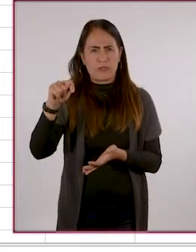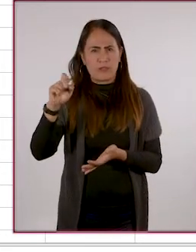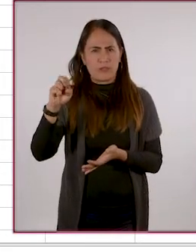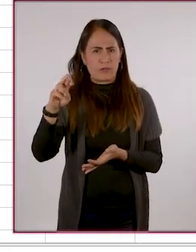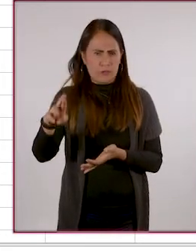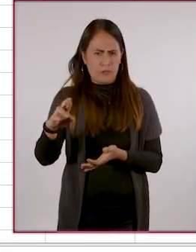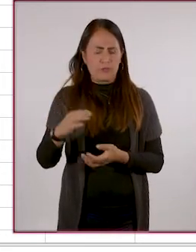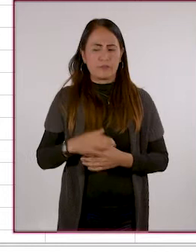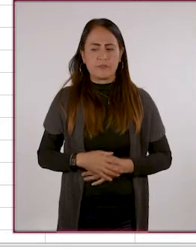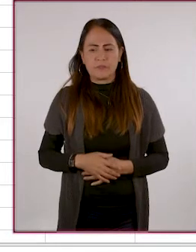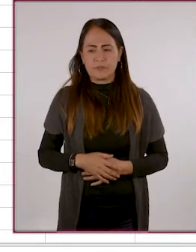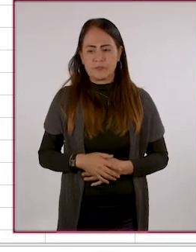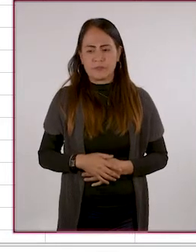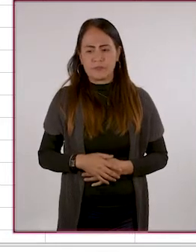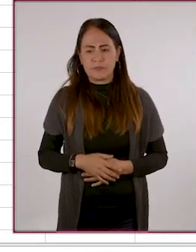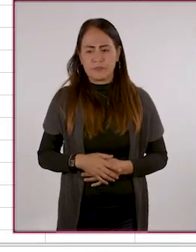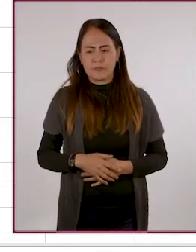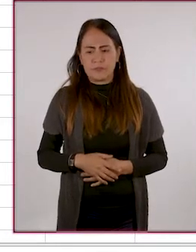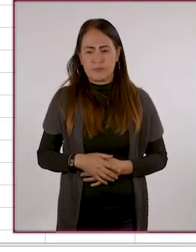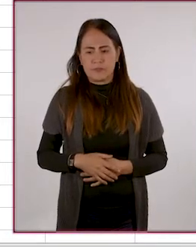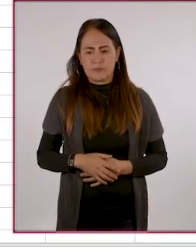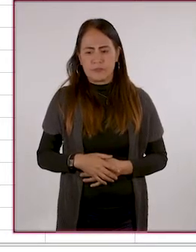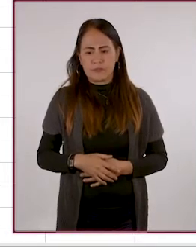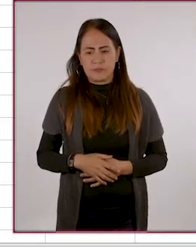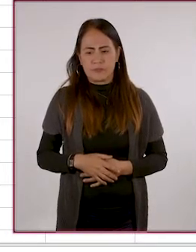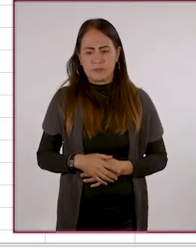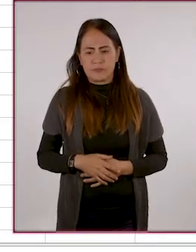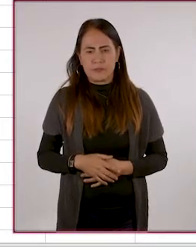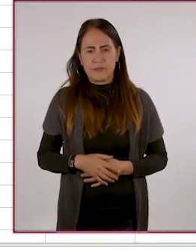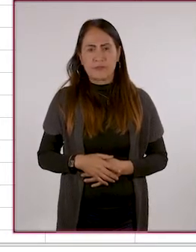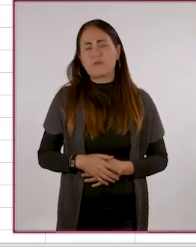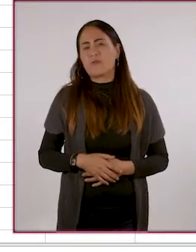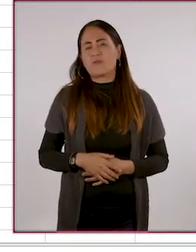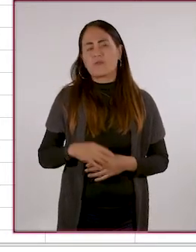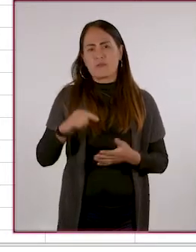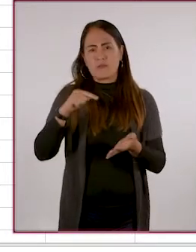dando, ¿no? Hago lo mismo igual, ¿no?